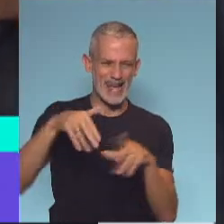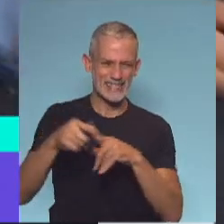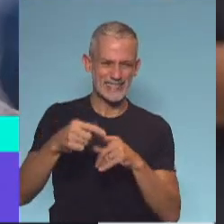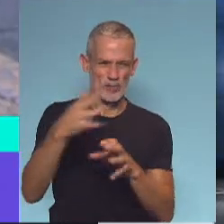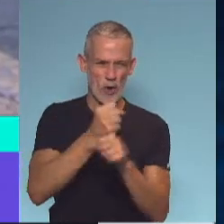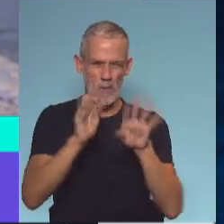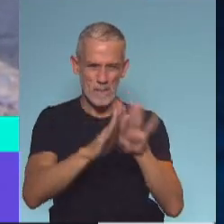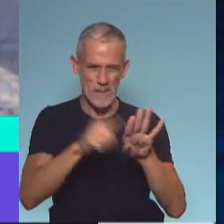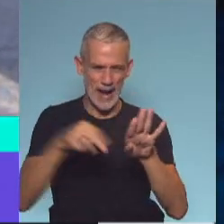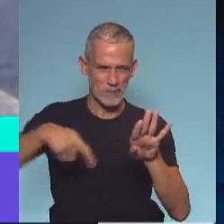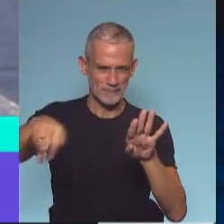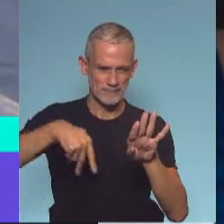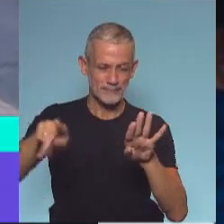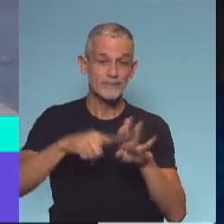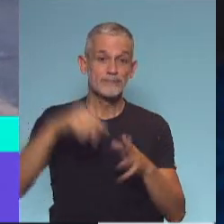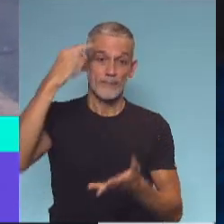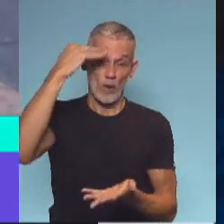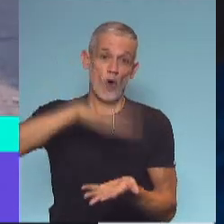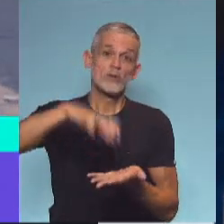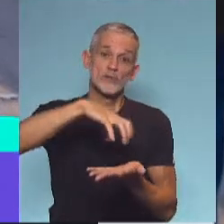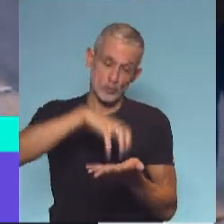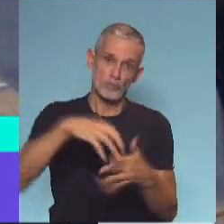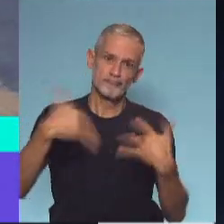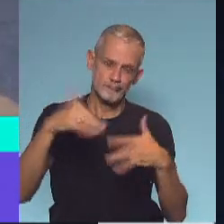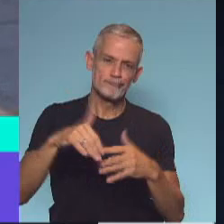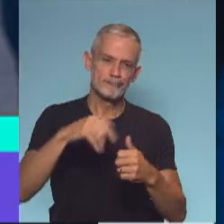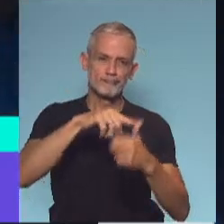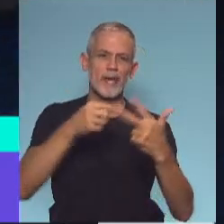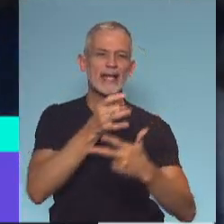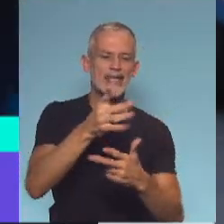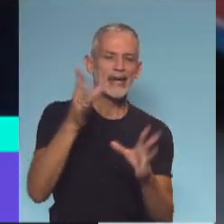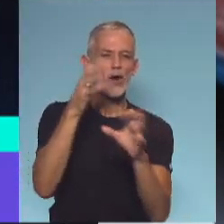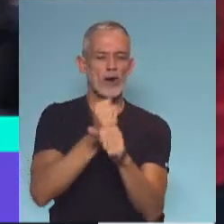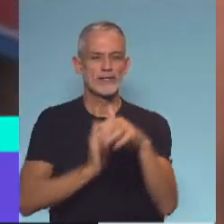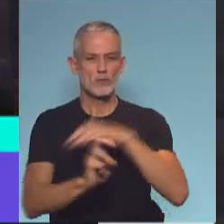full aquí en Constitución, centro de transbordo más importante entre los trenes, los colectivos y los subtes.